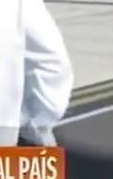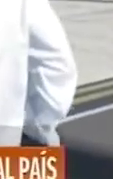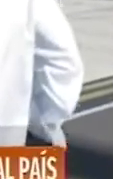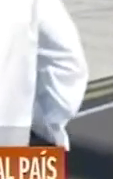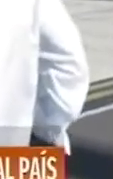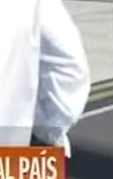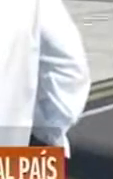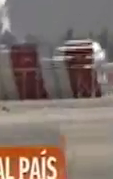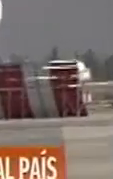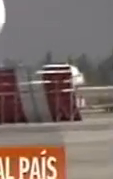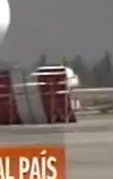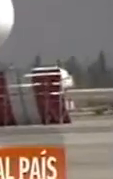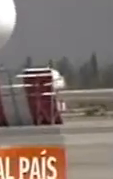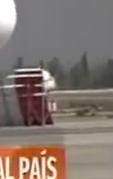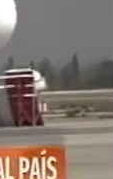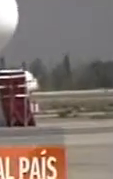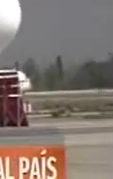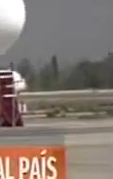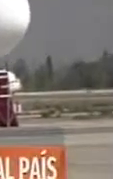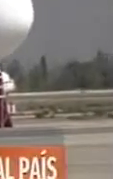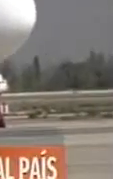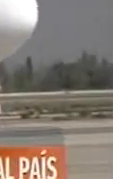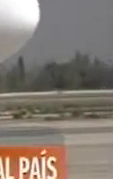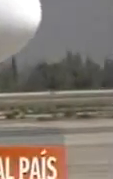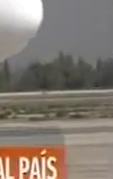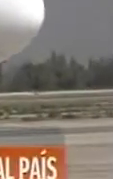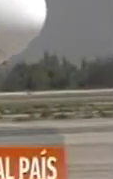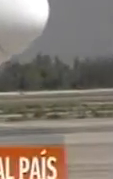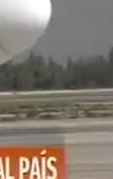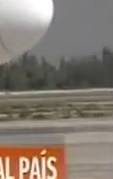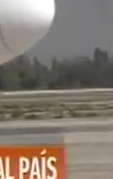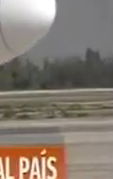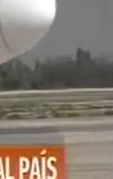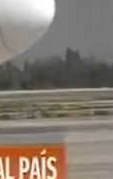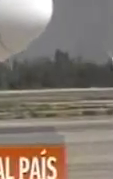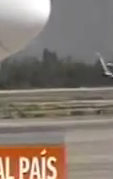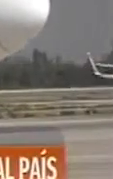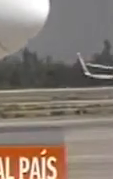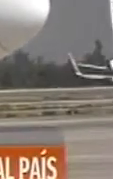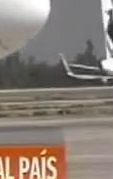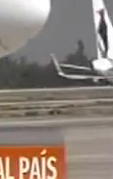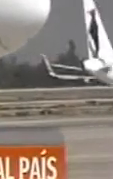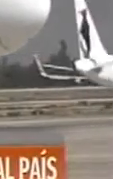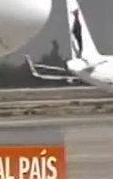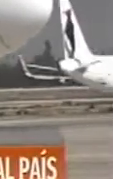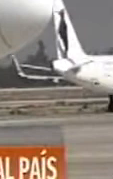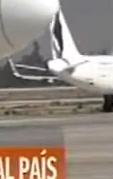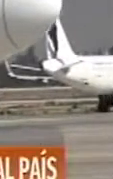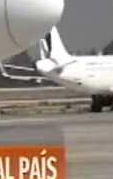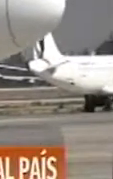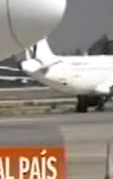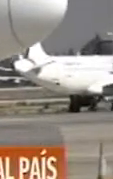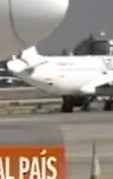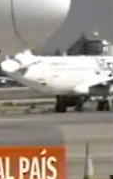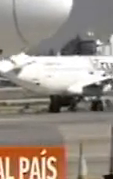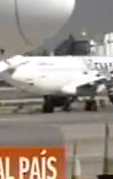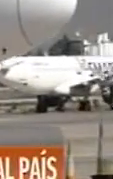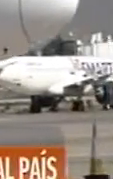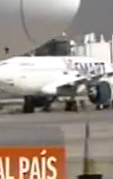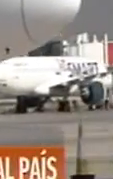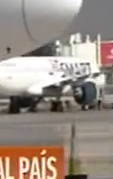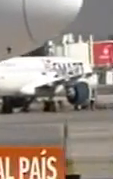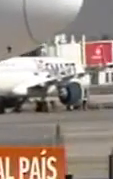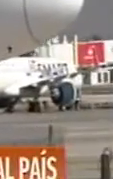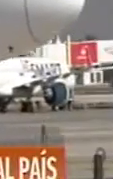llegada de este cargamento que salió desde Beijing, China, tuvo una escala intermedia ahí en